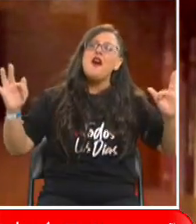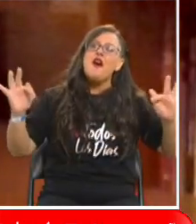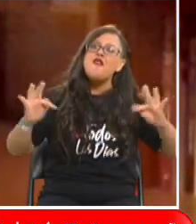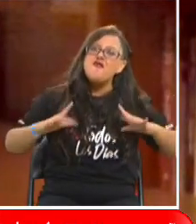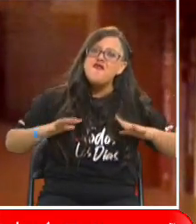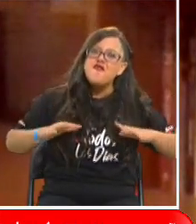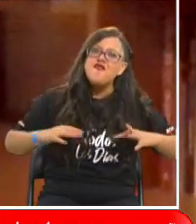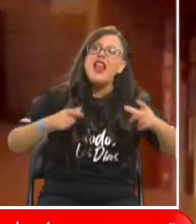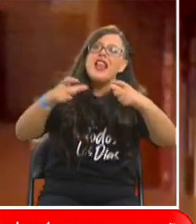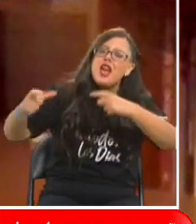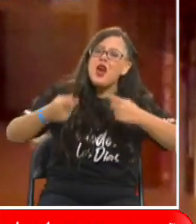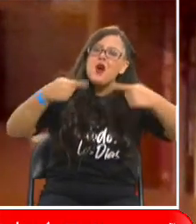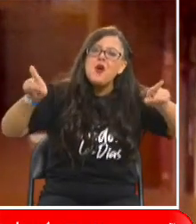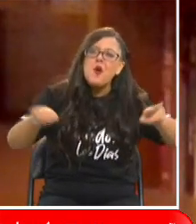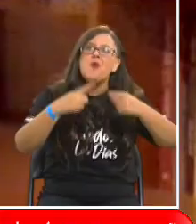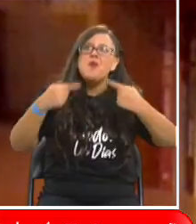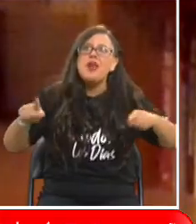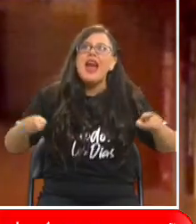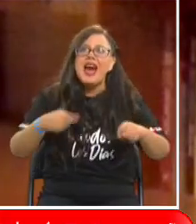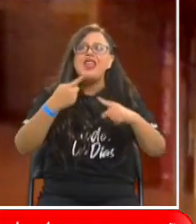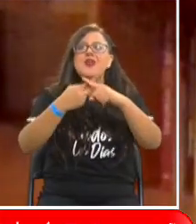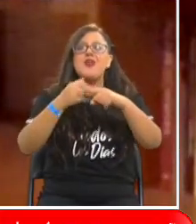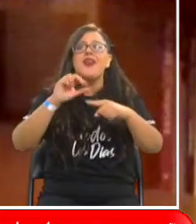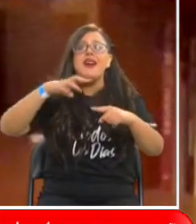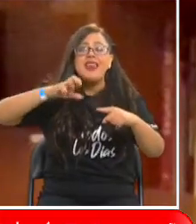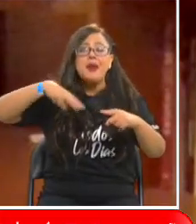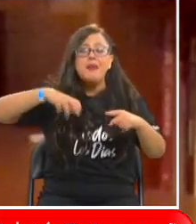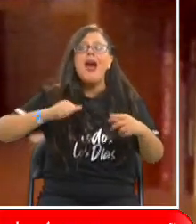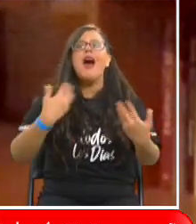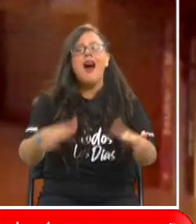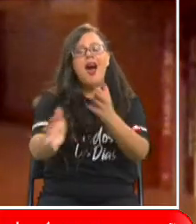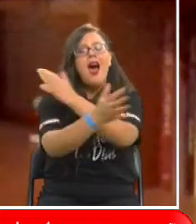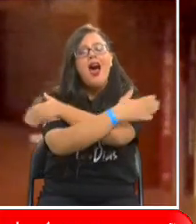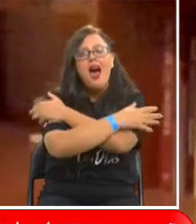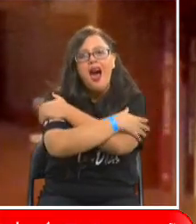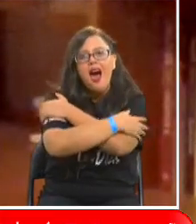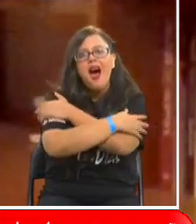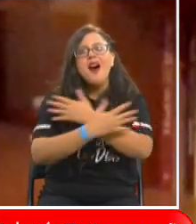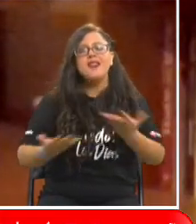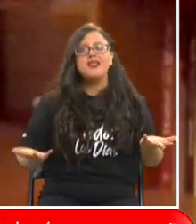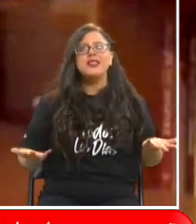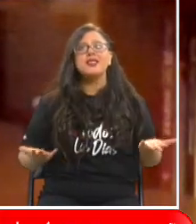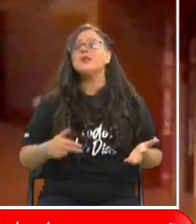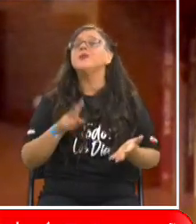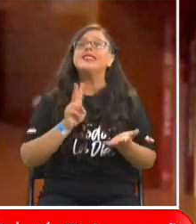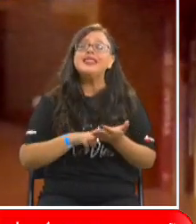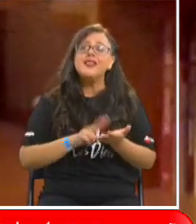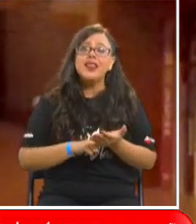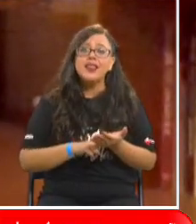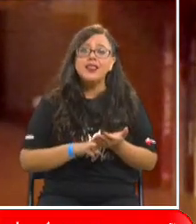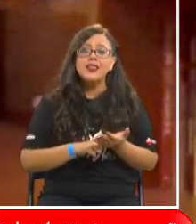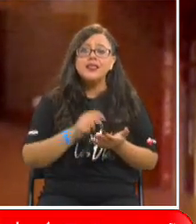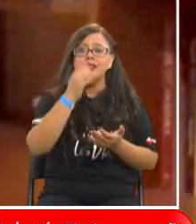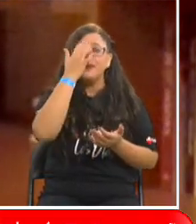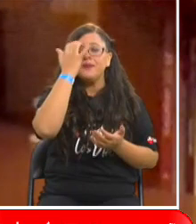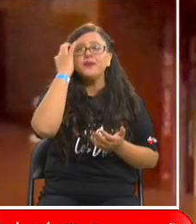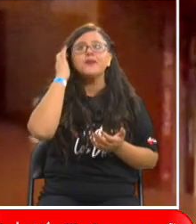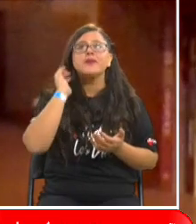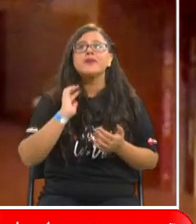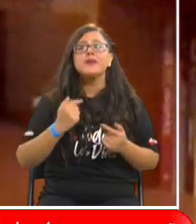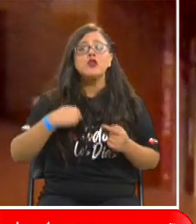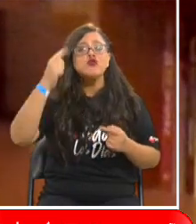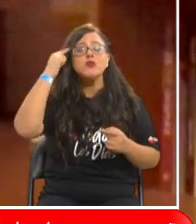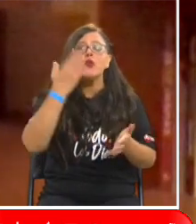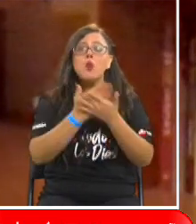Ximena, un abrazo grande virtual. Y la verdad, yo creo que cuando